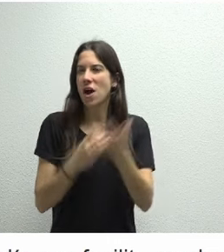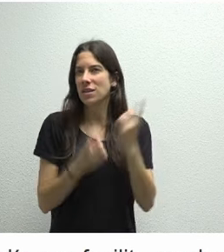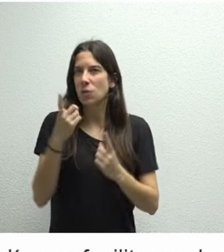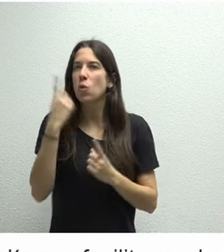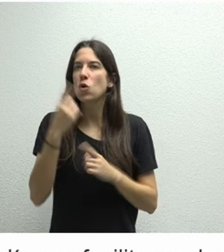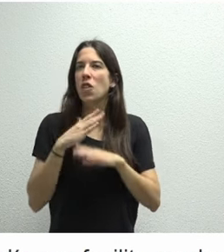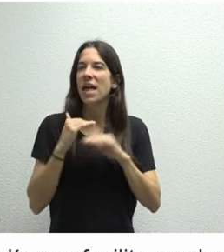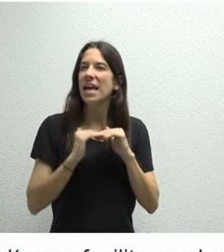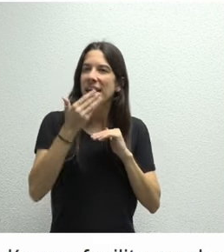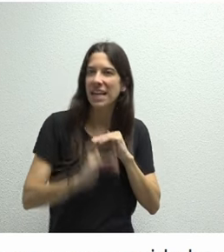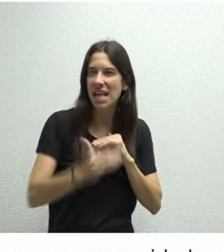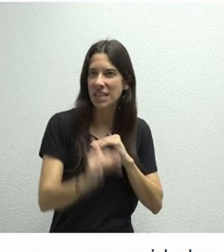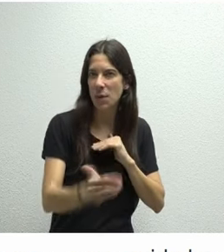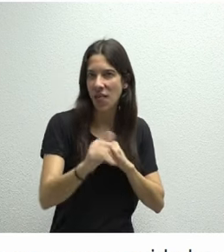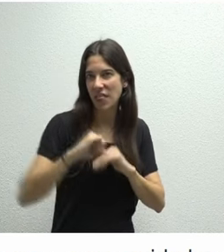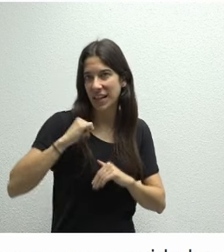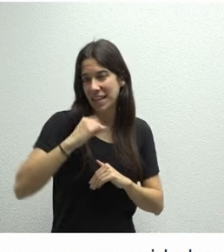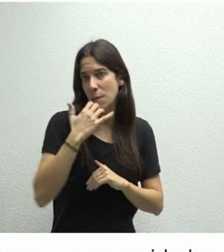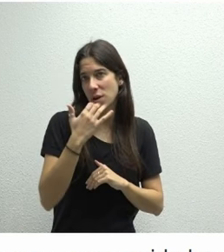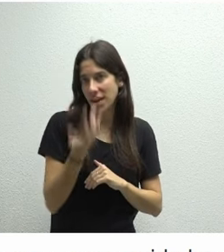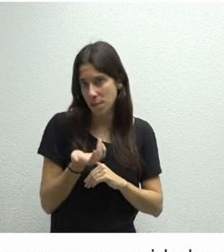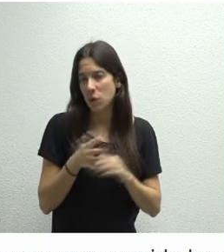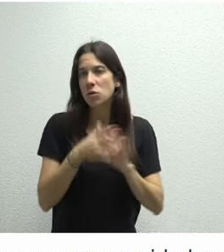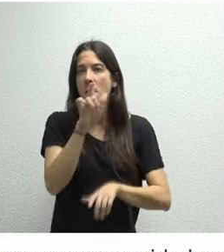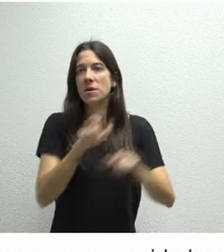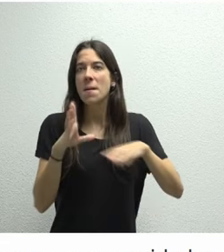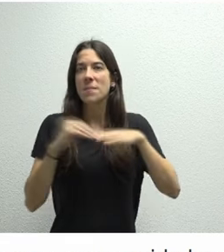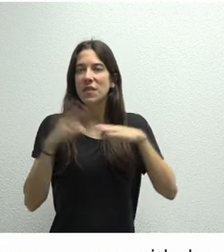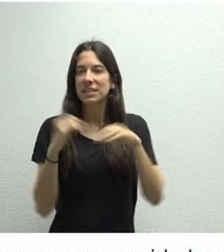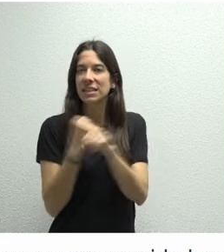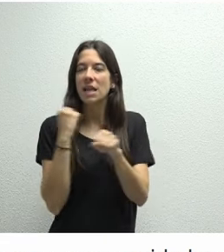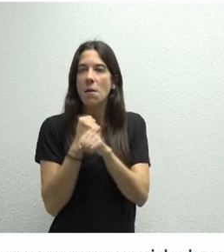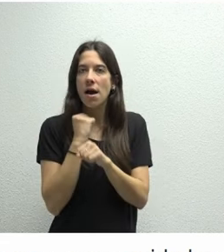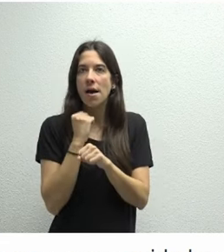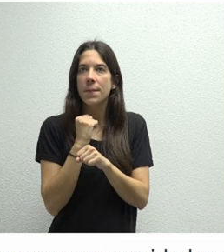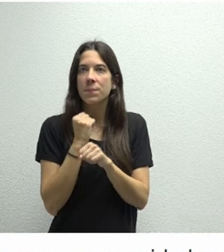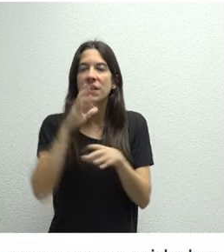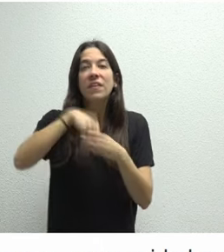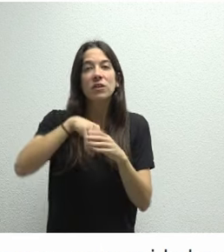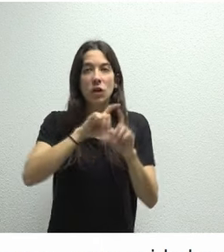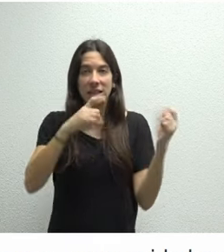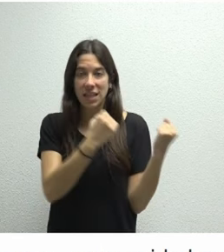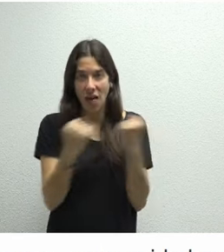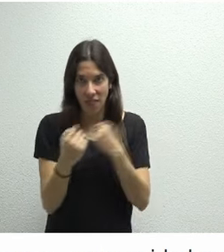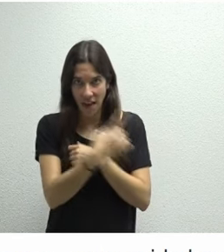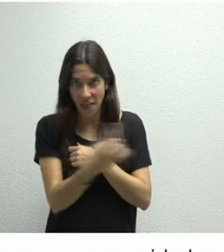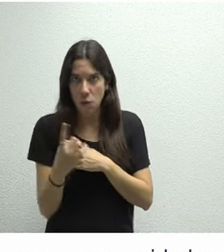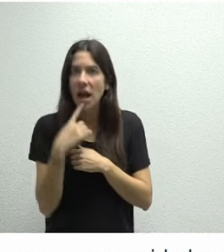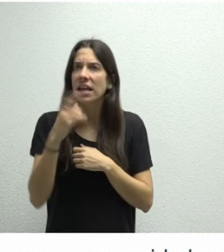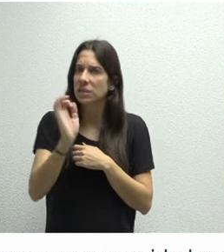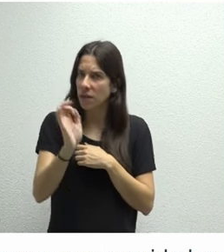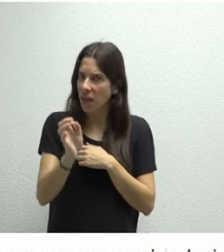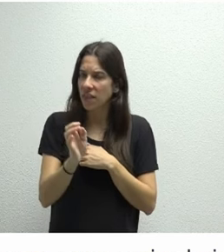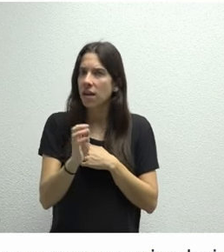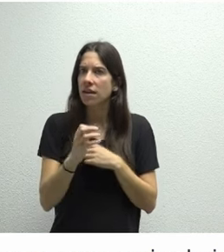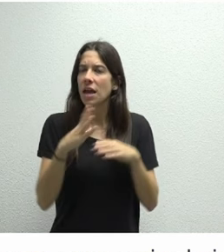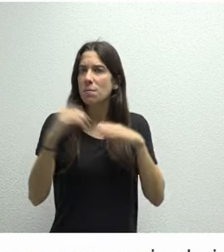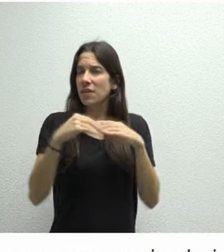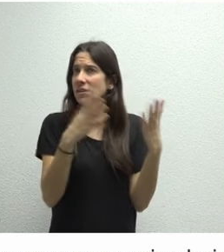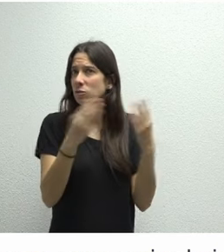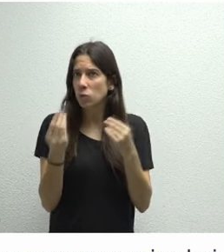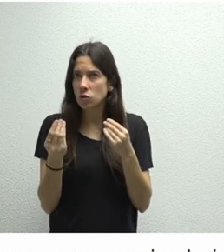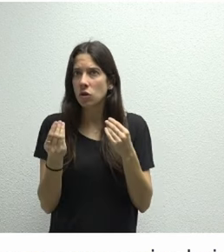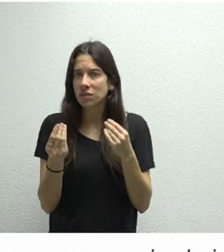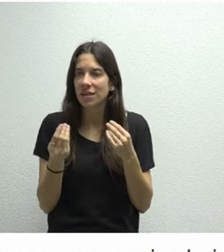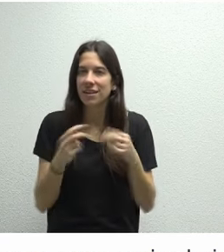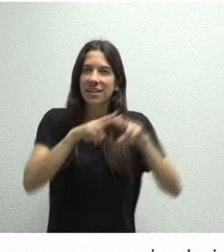eh que son los pacientes que trabajamos en cada entidad y es verdad que hay Muchos pacientes que se estabilizan y